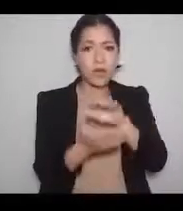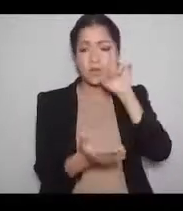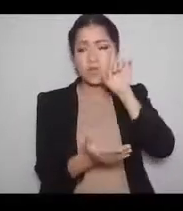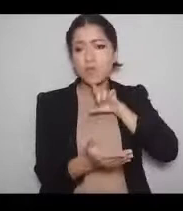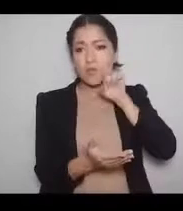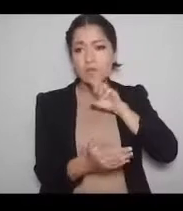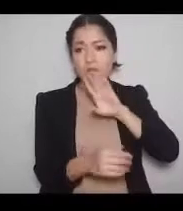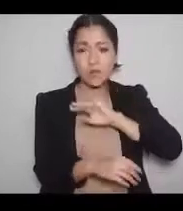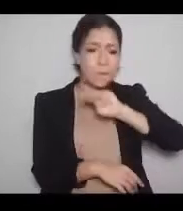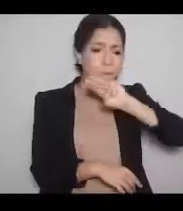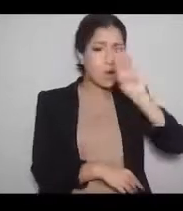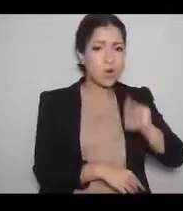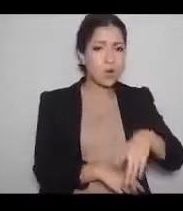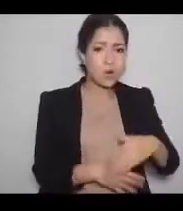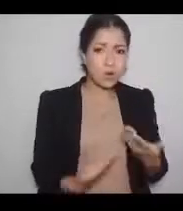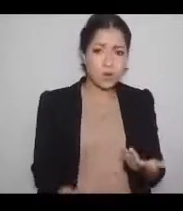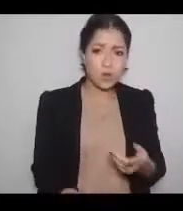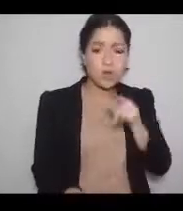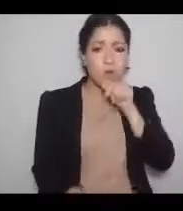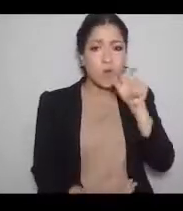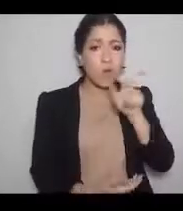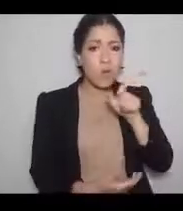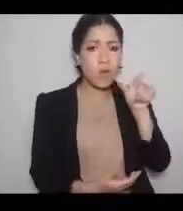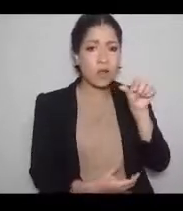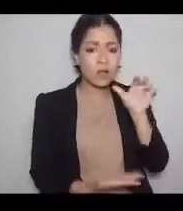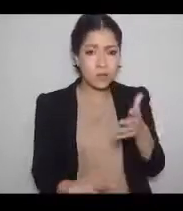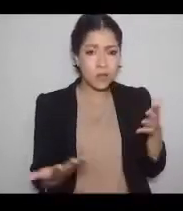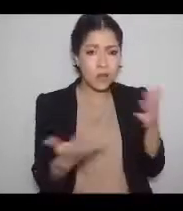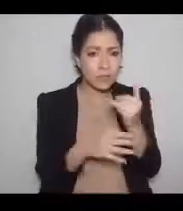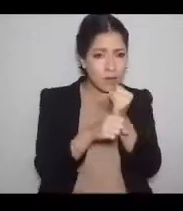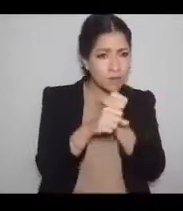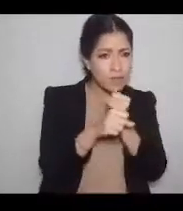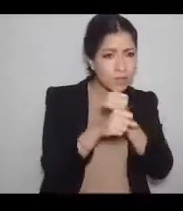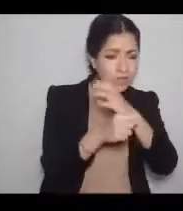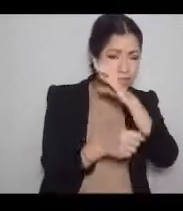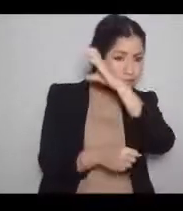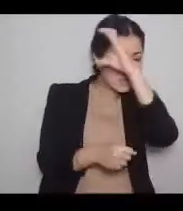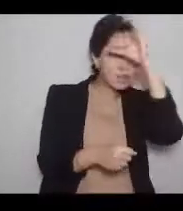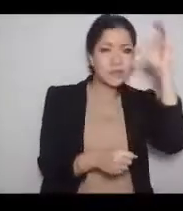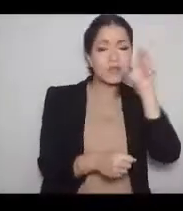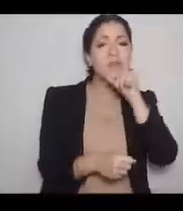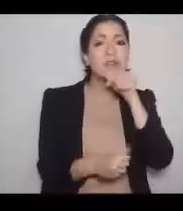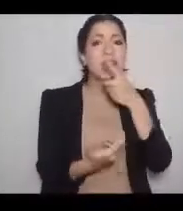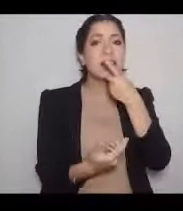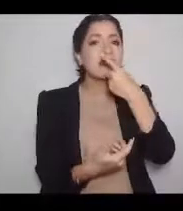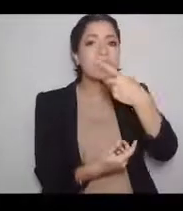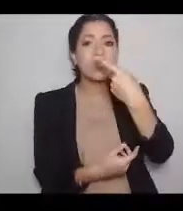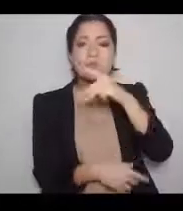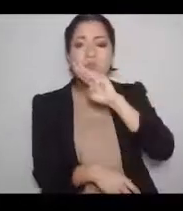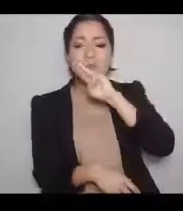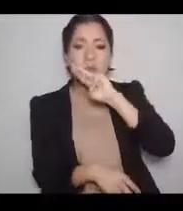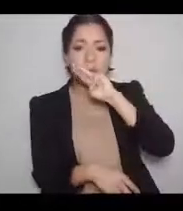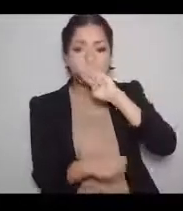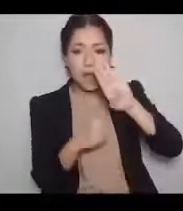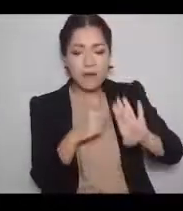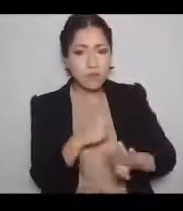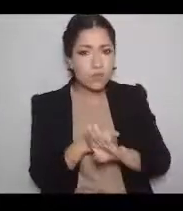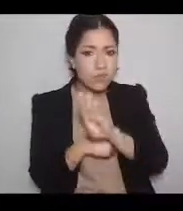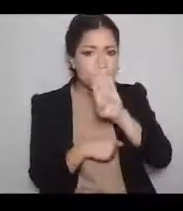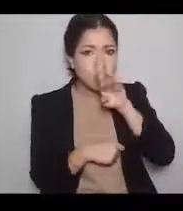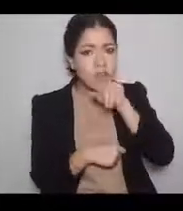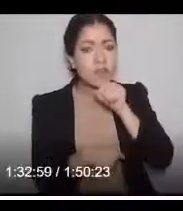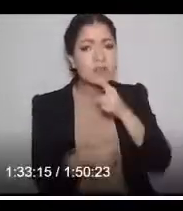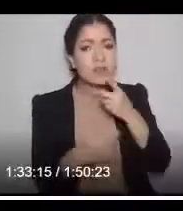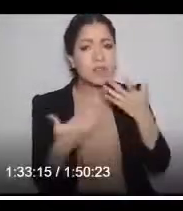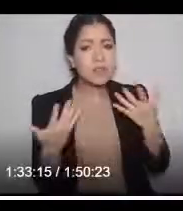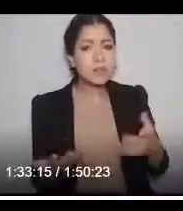ser una bruja. La pusieron frente a los instrumentos de tortura y ella negó ser una bruja. Le leyeron la Biblia para